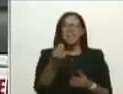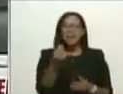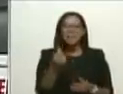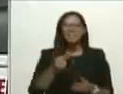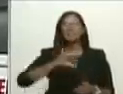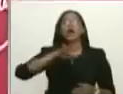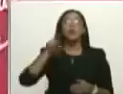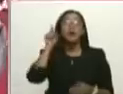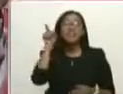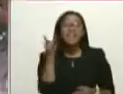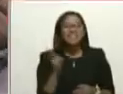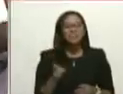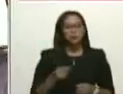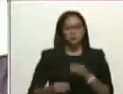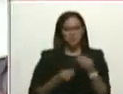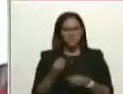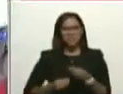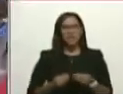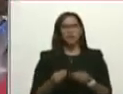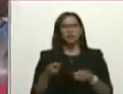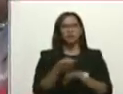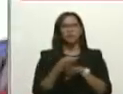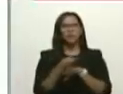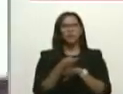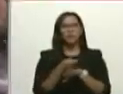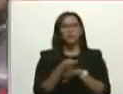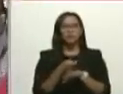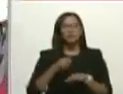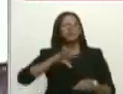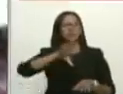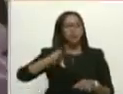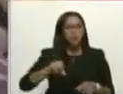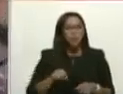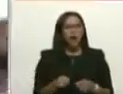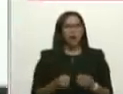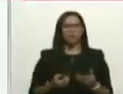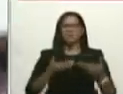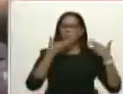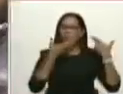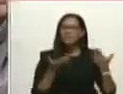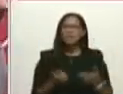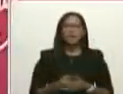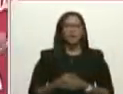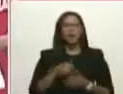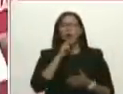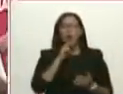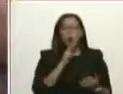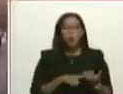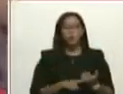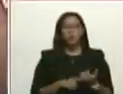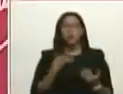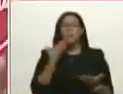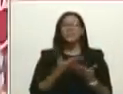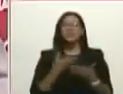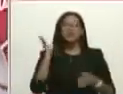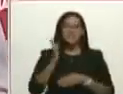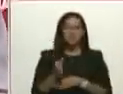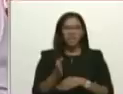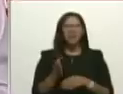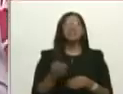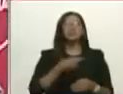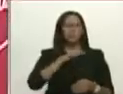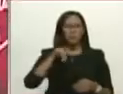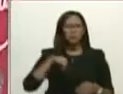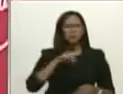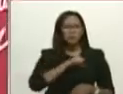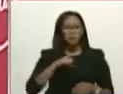Que ellos provocaron que estos gobiernos se robaran, secuestraran oro, pidieron sanciones y ahora somos nosotros los que tenemos que ir a